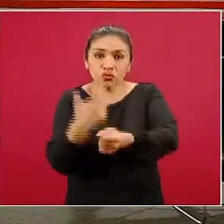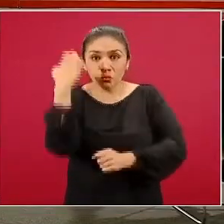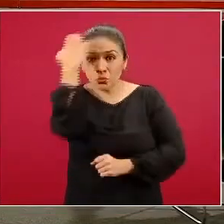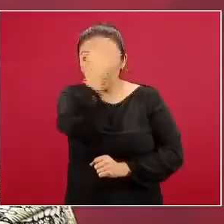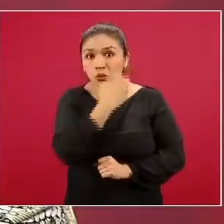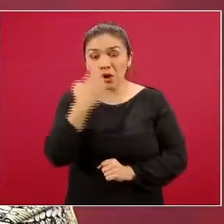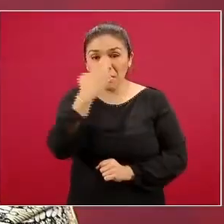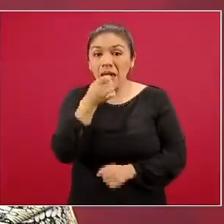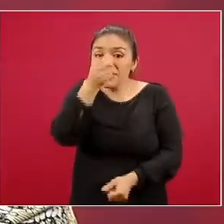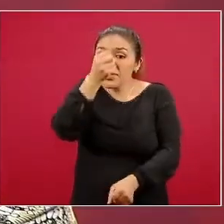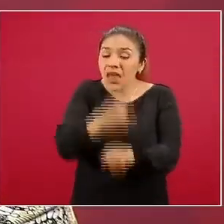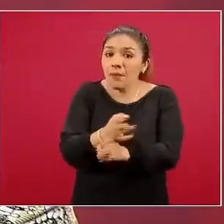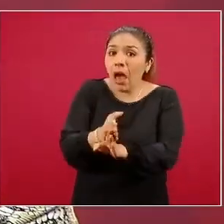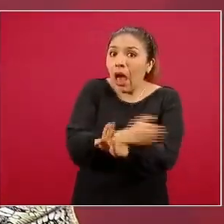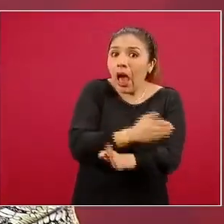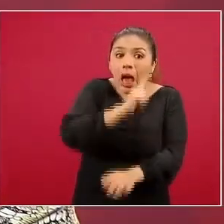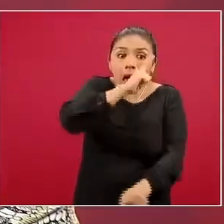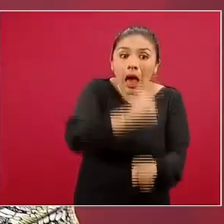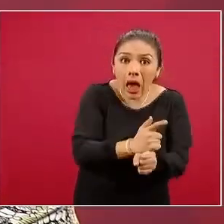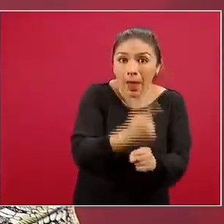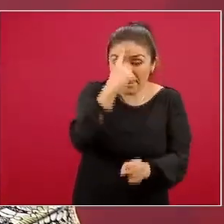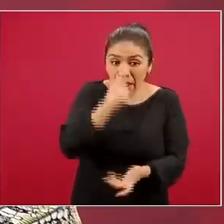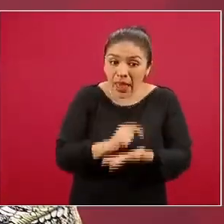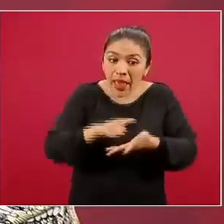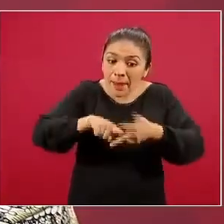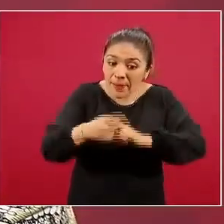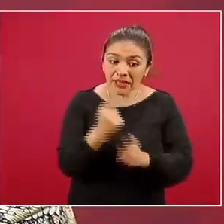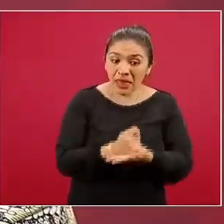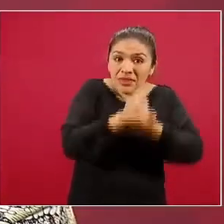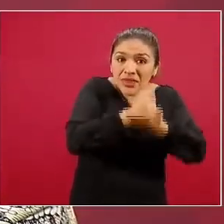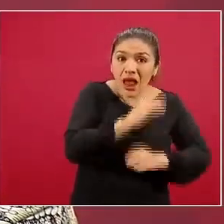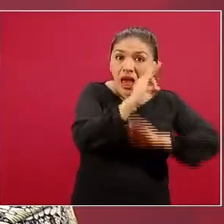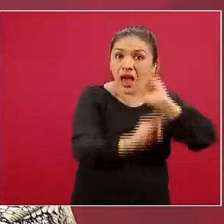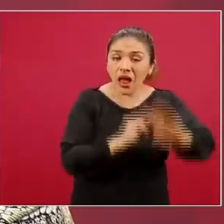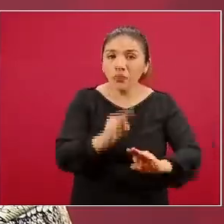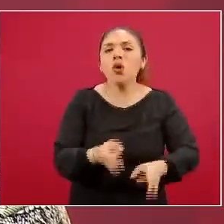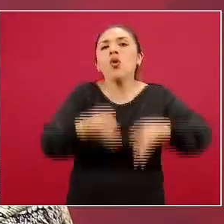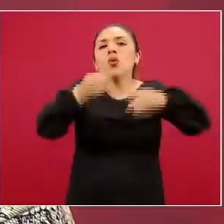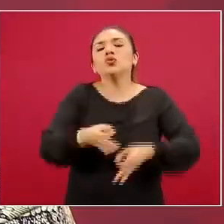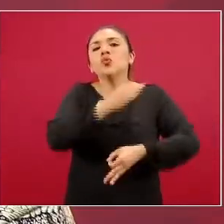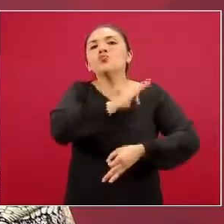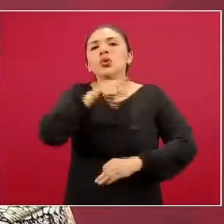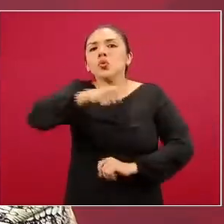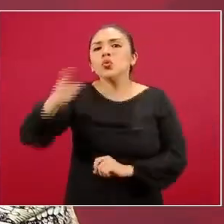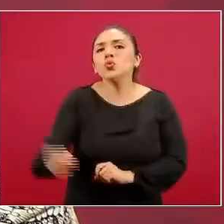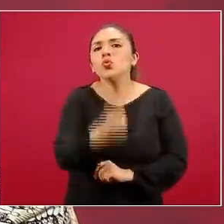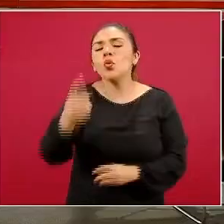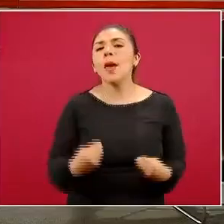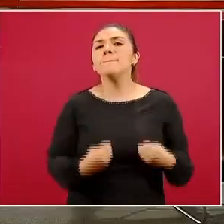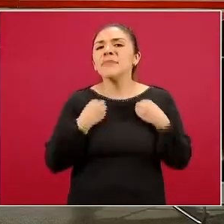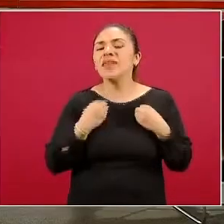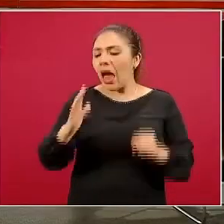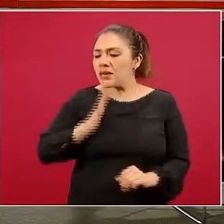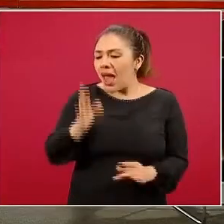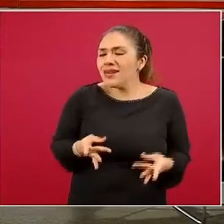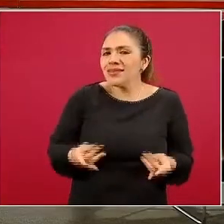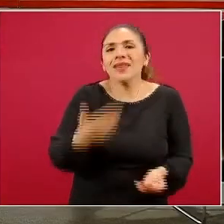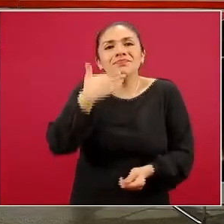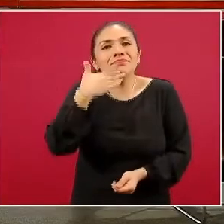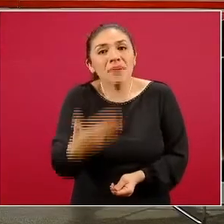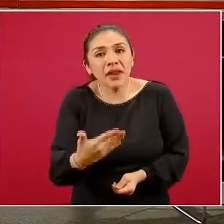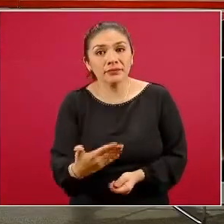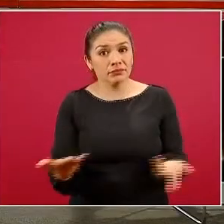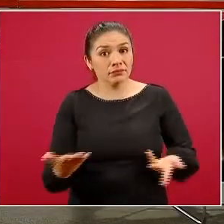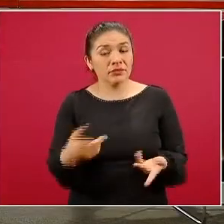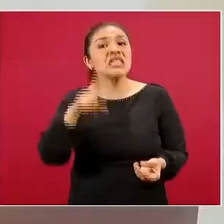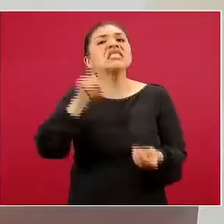diagnóstico temprano y el inicio oportuno de tratamiento va a garantizar la sobrevida y la calidad de vida de las personas.